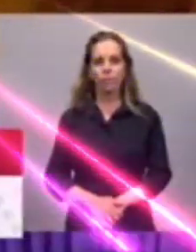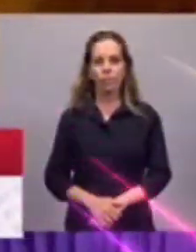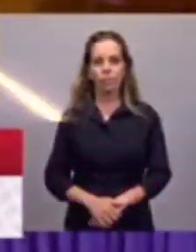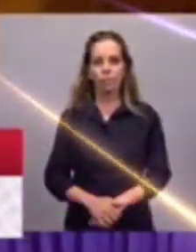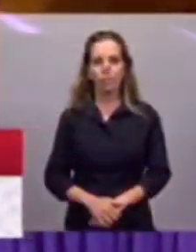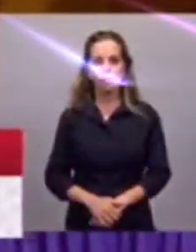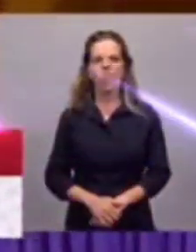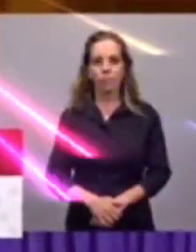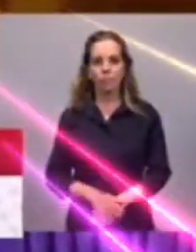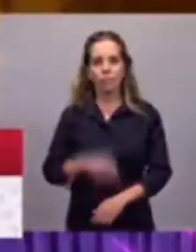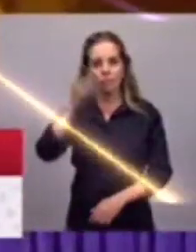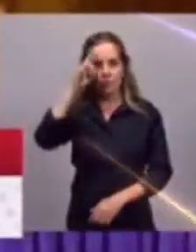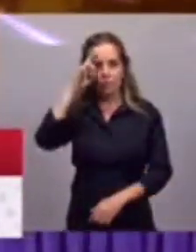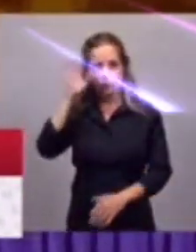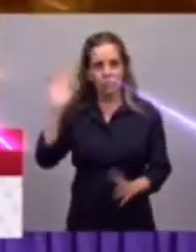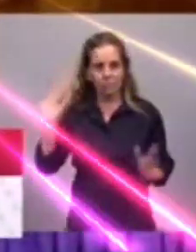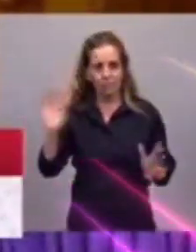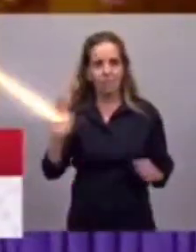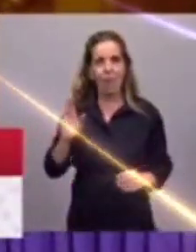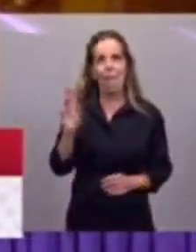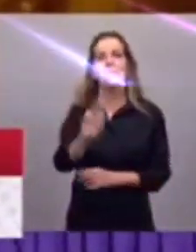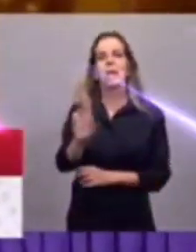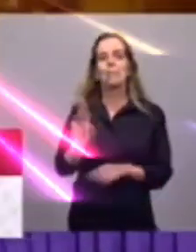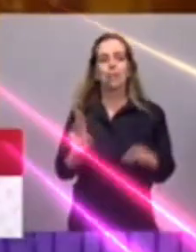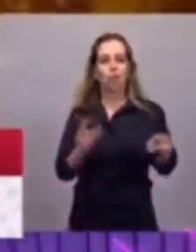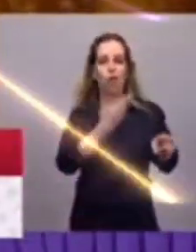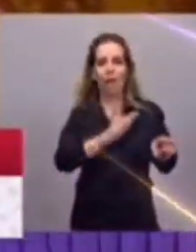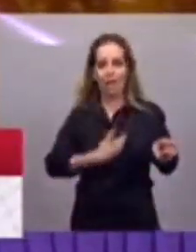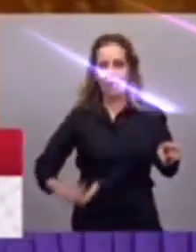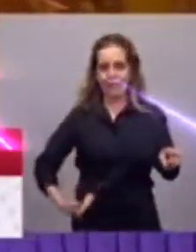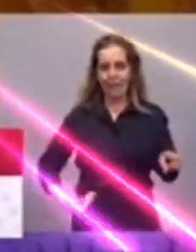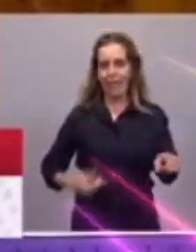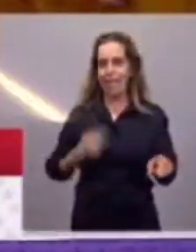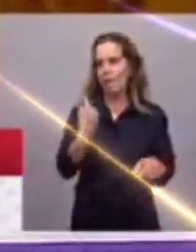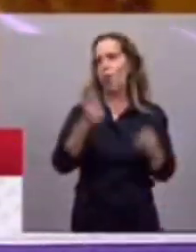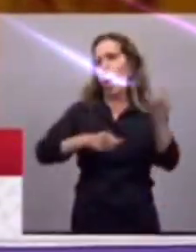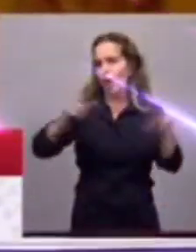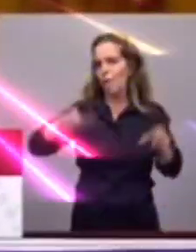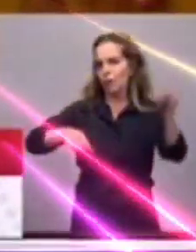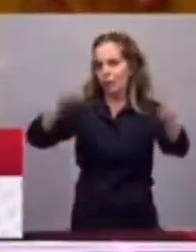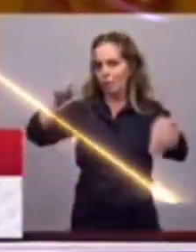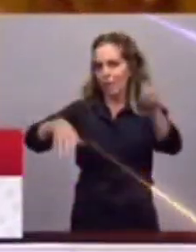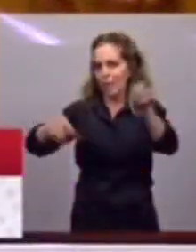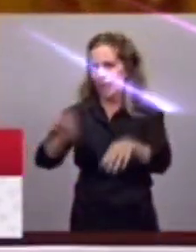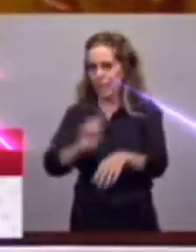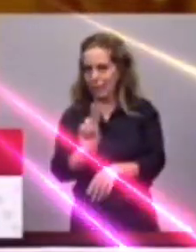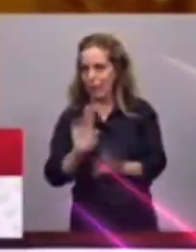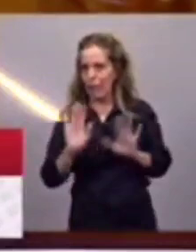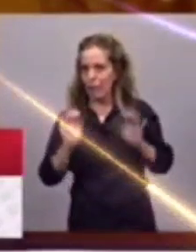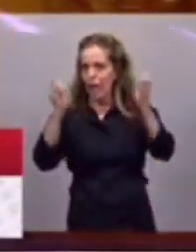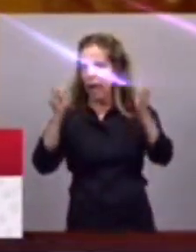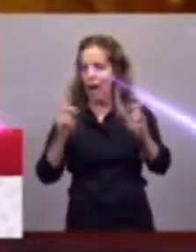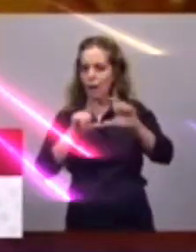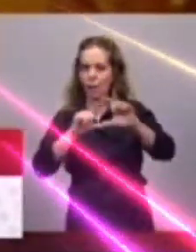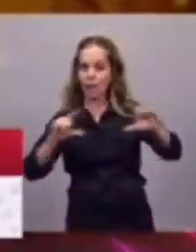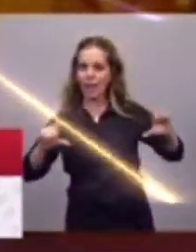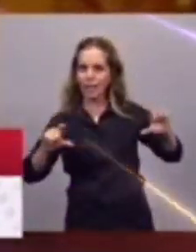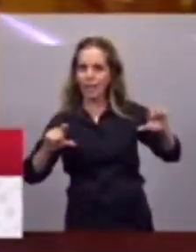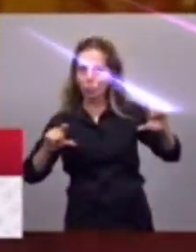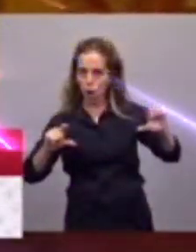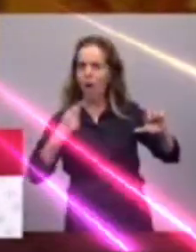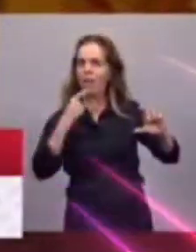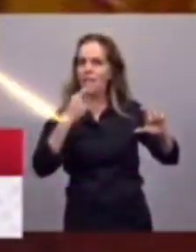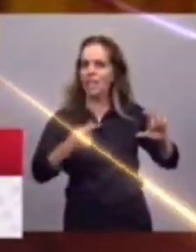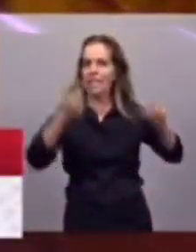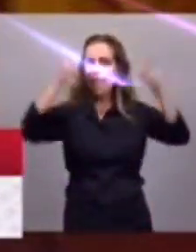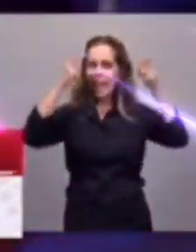la comunidad judía. Con el permiso del señor presidente, de todos los presentes, hay un versículo que dice el rey